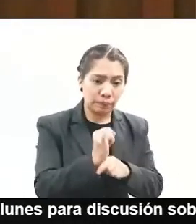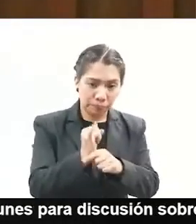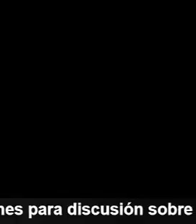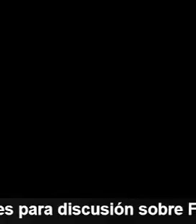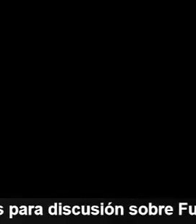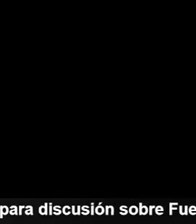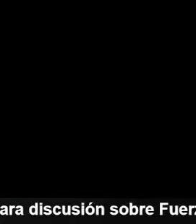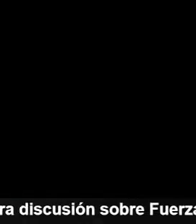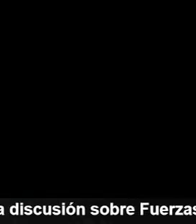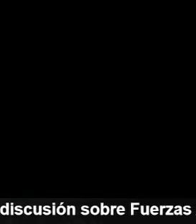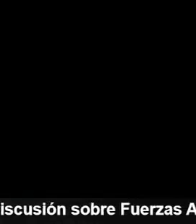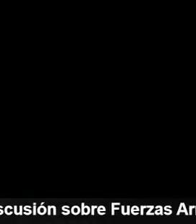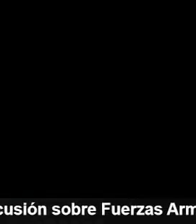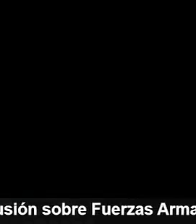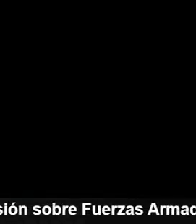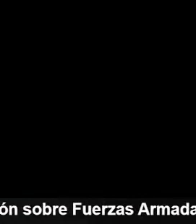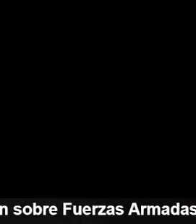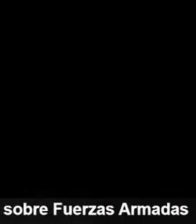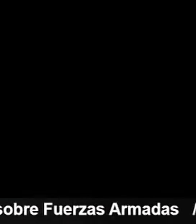documentación.